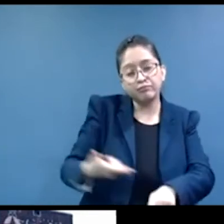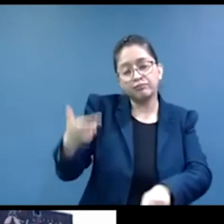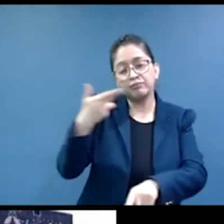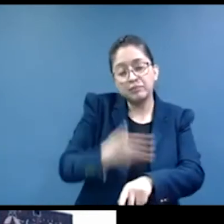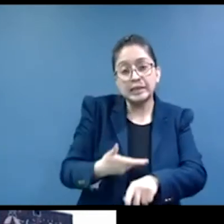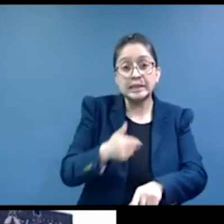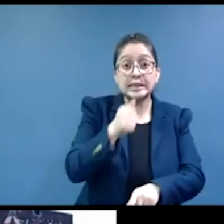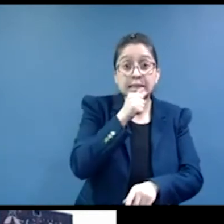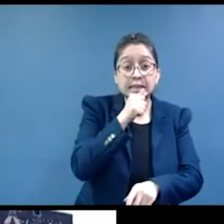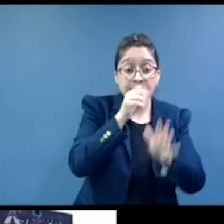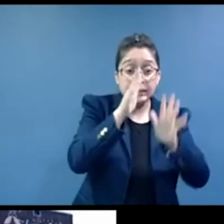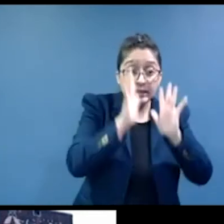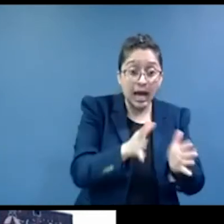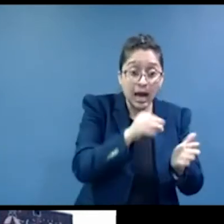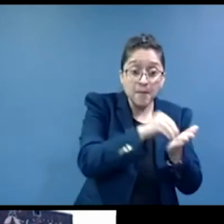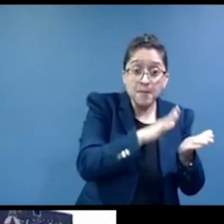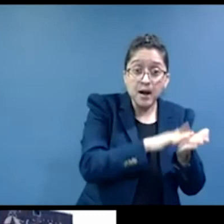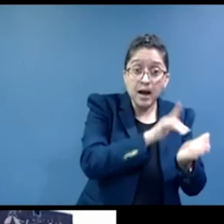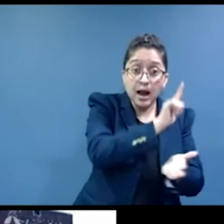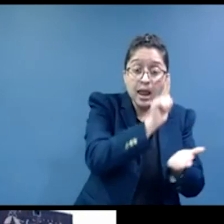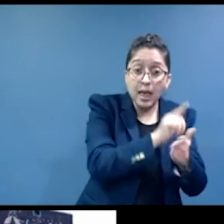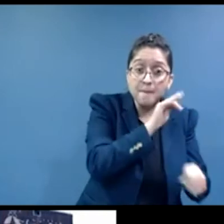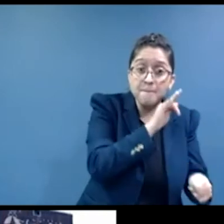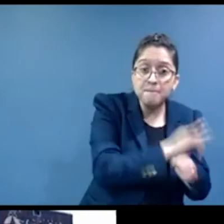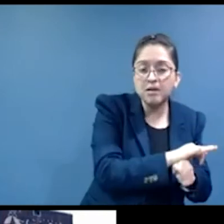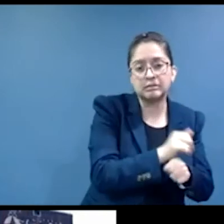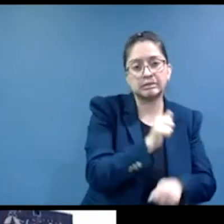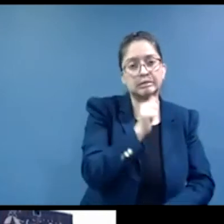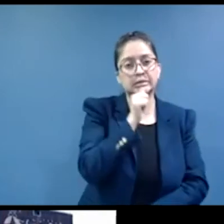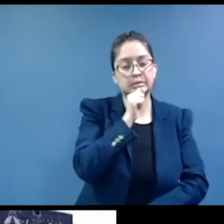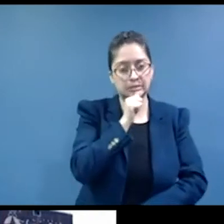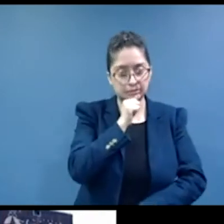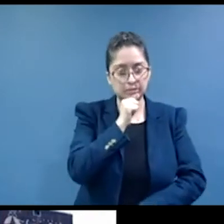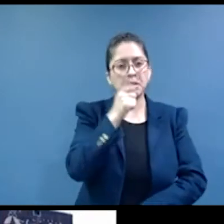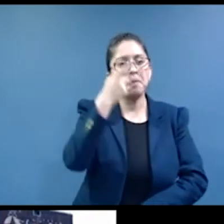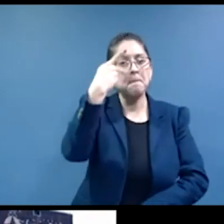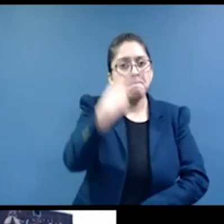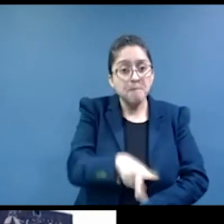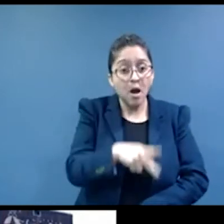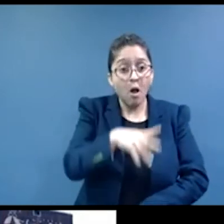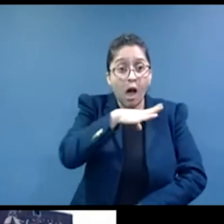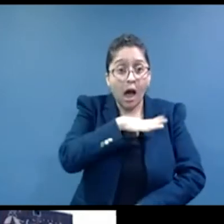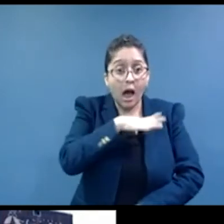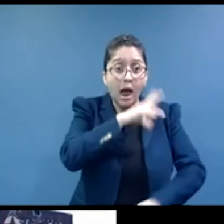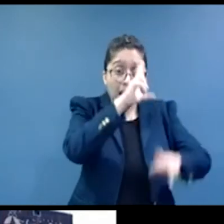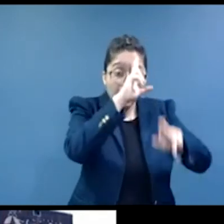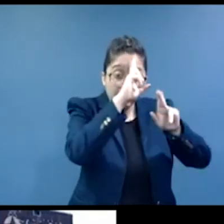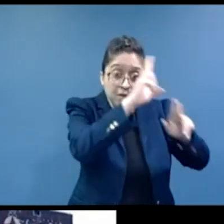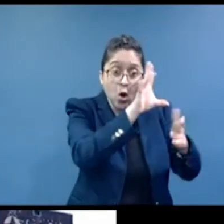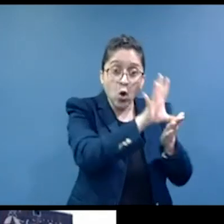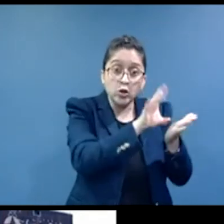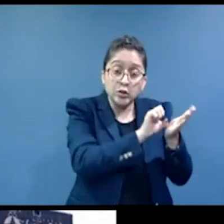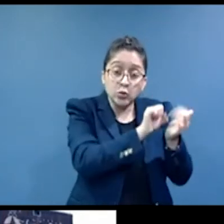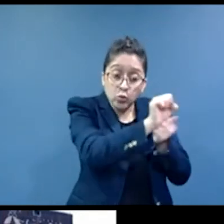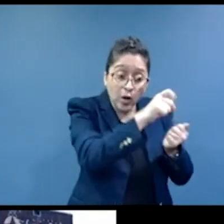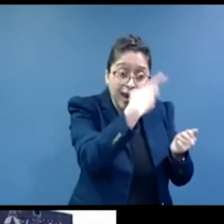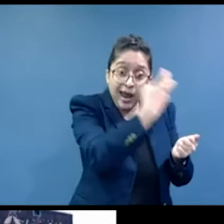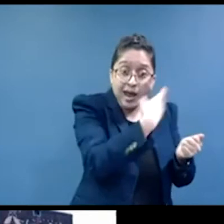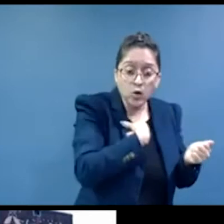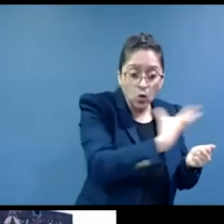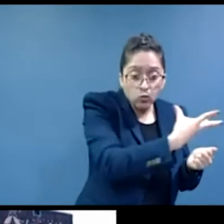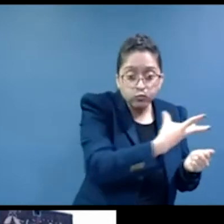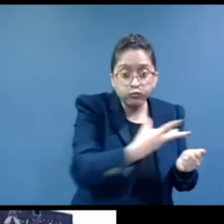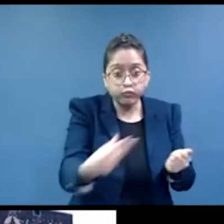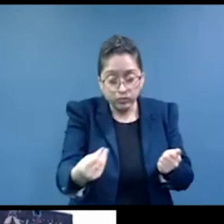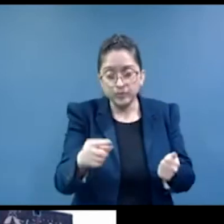creo que como decía, incluso con bases constitucionales, y ahorita me gustaría abordar un poco del caso Artavia